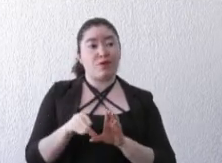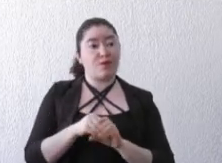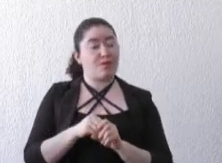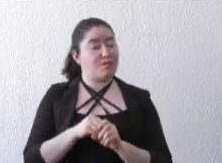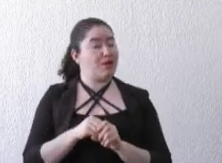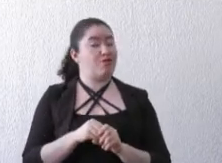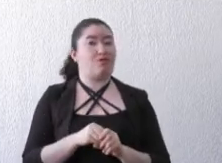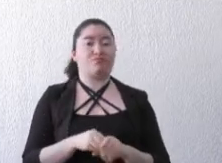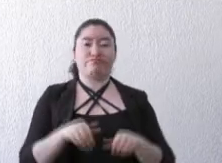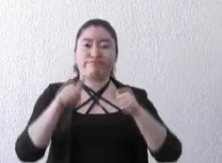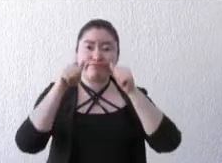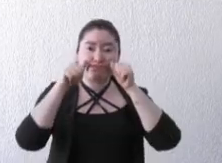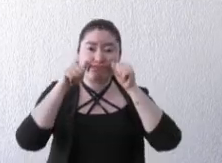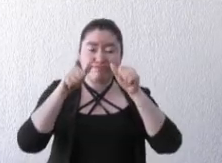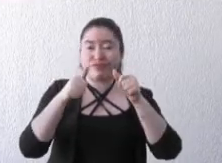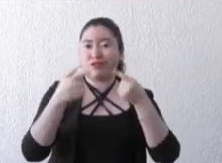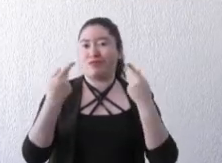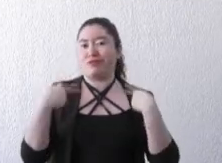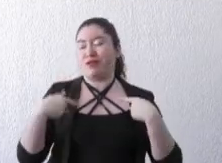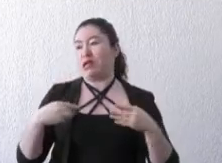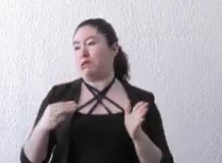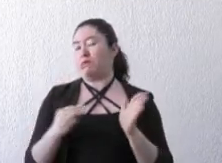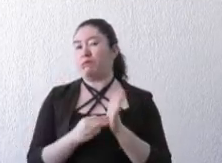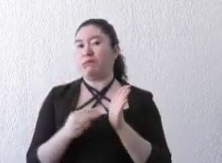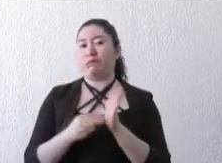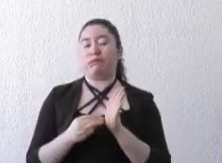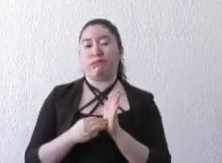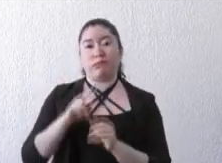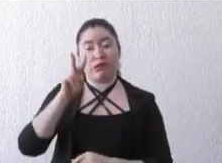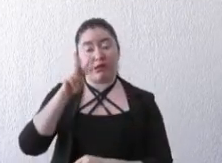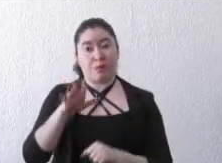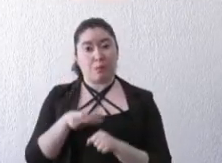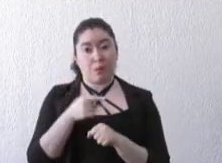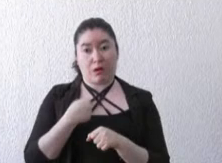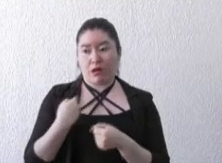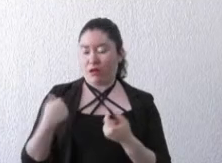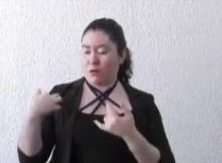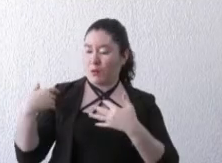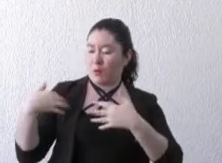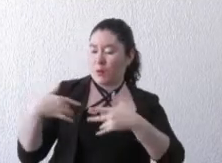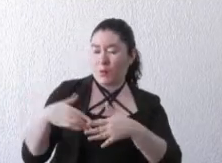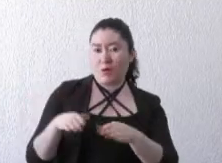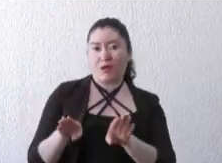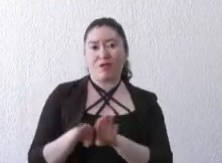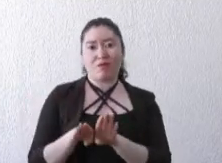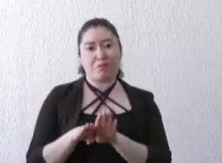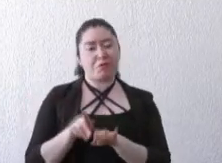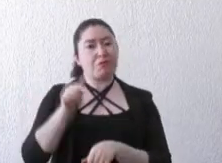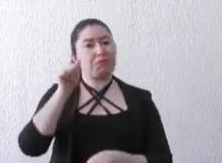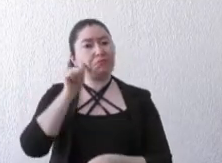atender a miles y miles de personas porque tiene una condición de que va a estar en constante